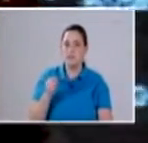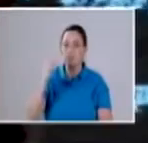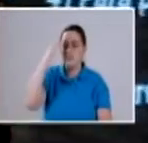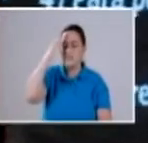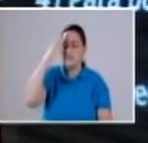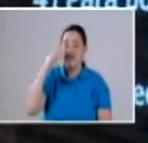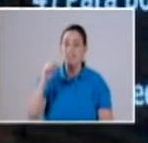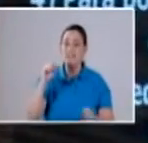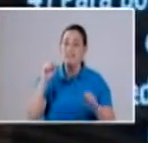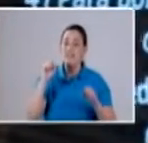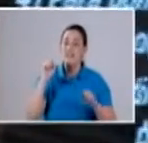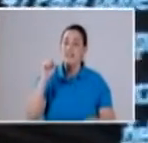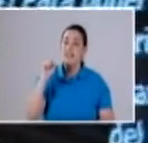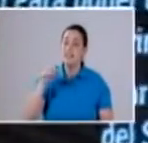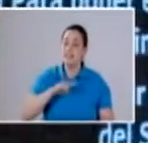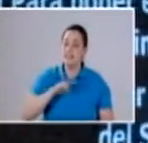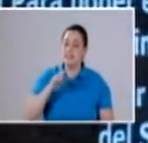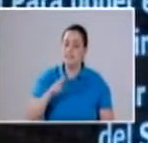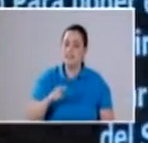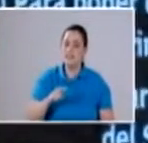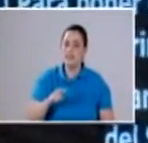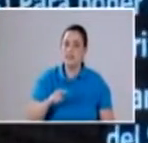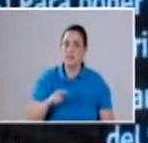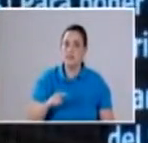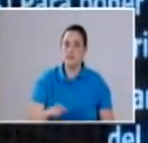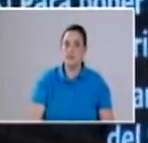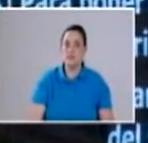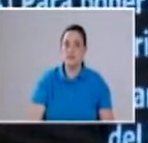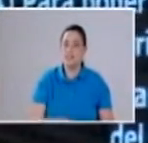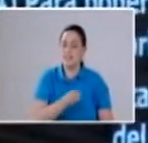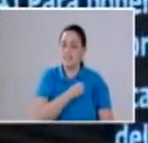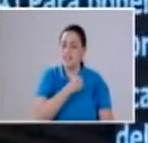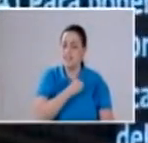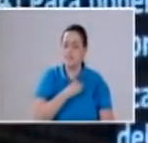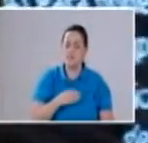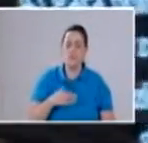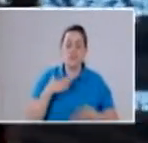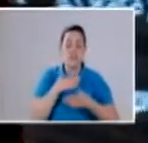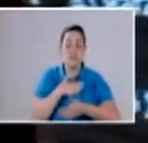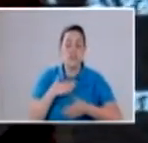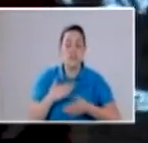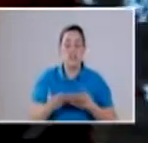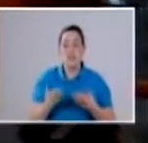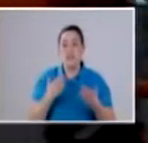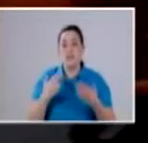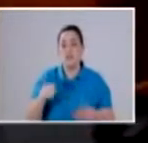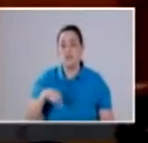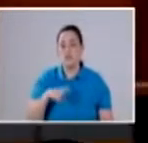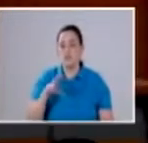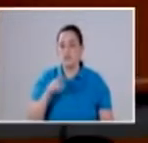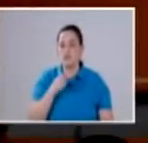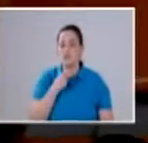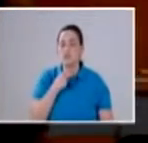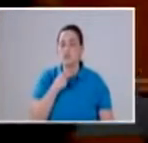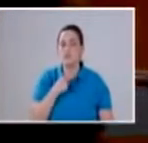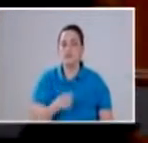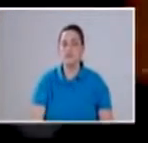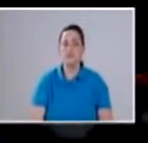agradarle, aunque a nosotros no nos guste. Otra cosa que deberíamos tener muy en